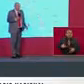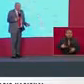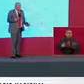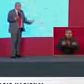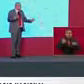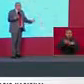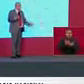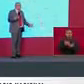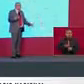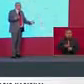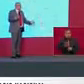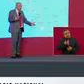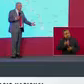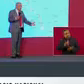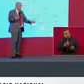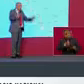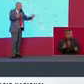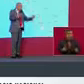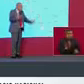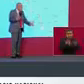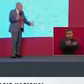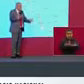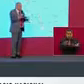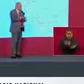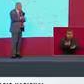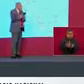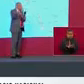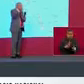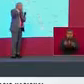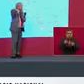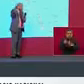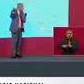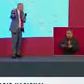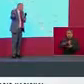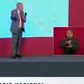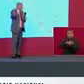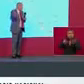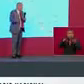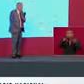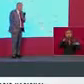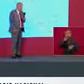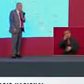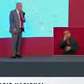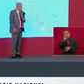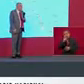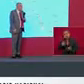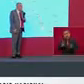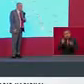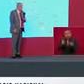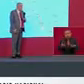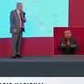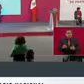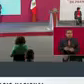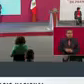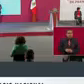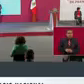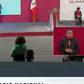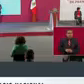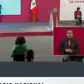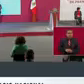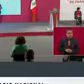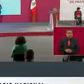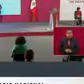controles, los contrapesos y los estándares para que si alguien es llevado a la justicia, sea con pruebas, y si alguien se